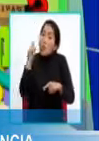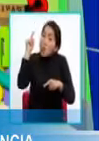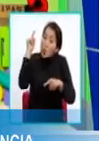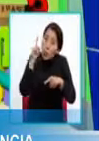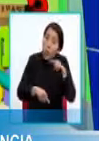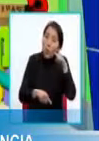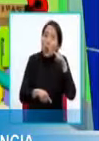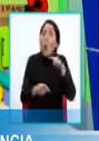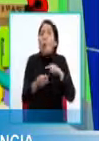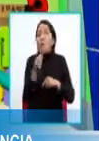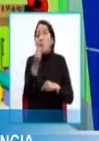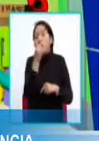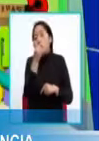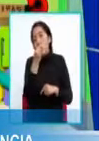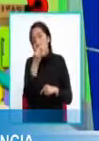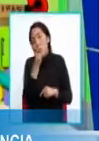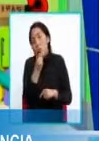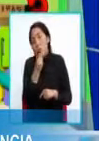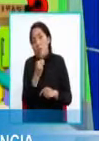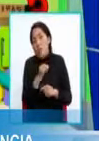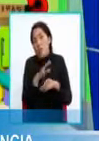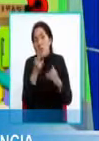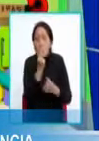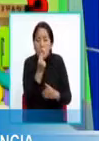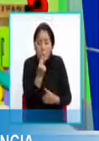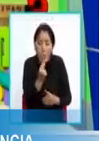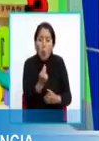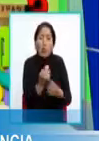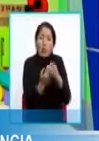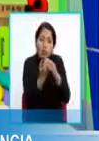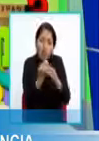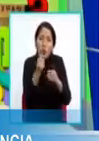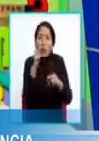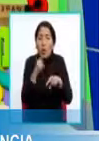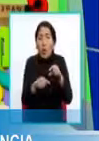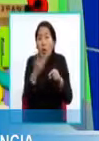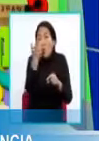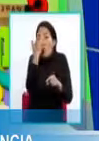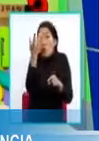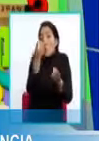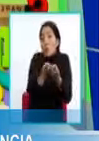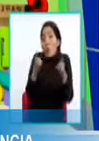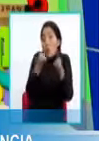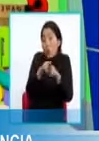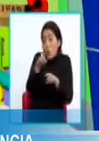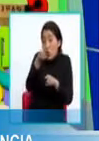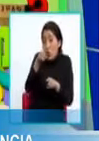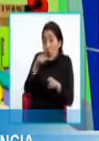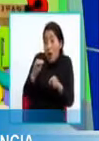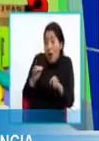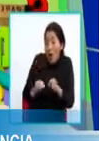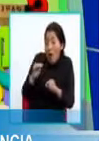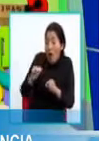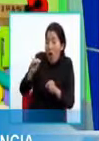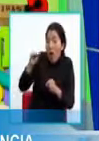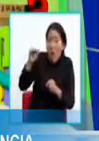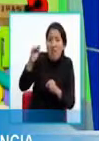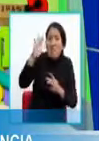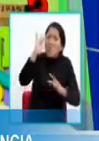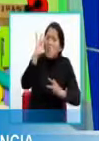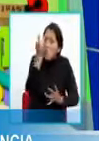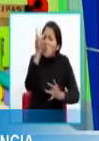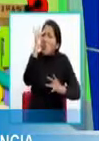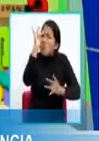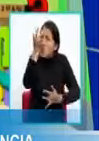Rodrigo Montes, hay carencias que son mucho, mucho mayores a las que